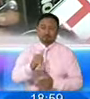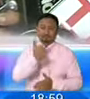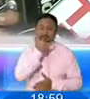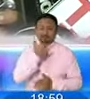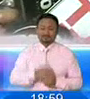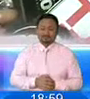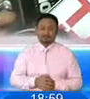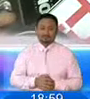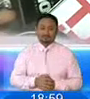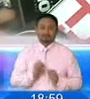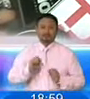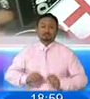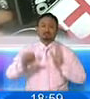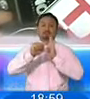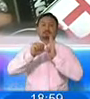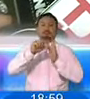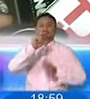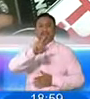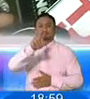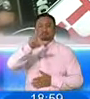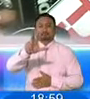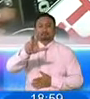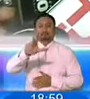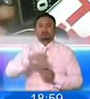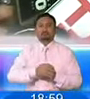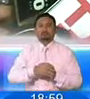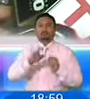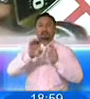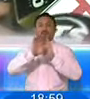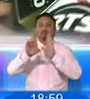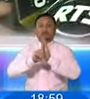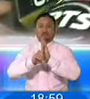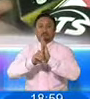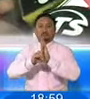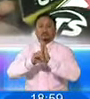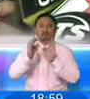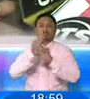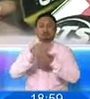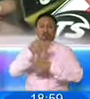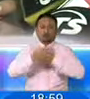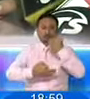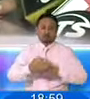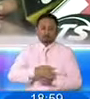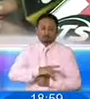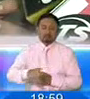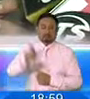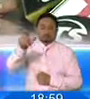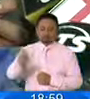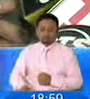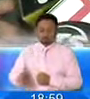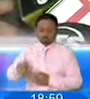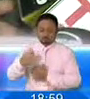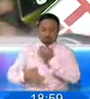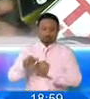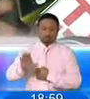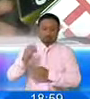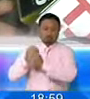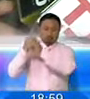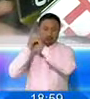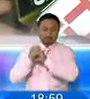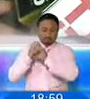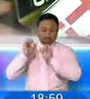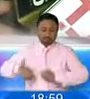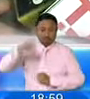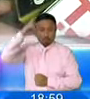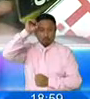de conformidad con el artículo 23 del Código Orgánico de la Función Judicial, el juzgador tenía la obligación de